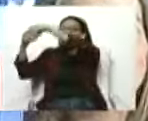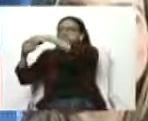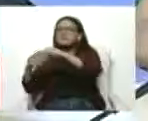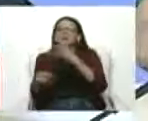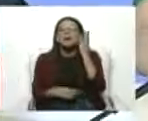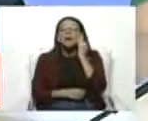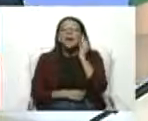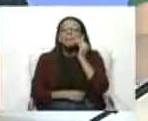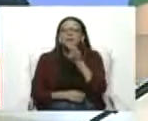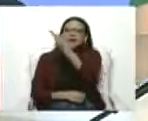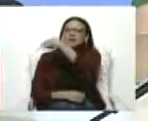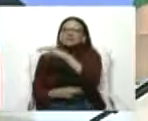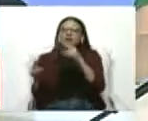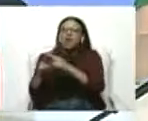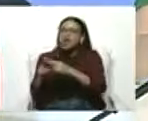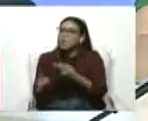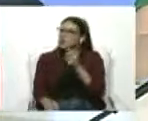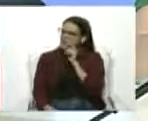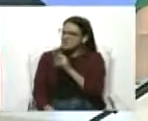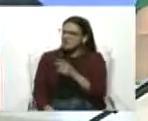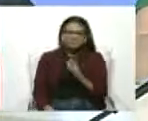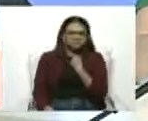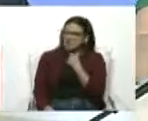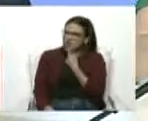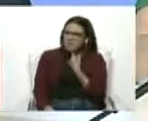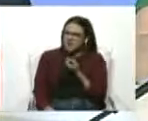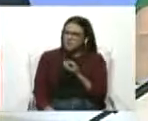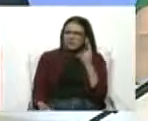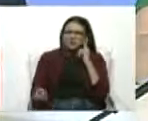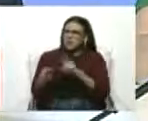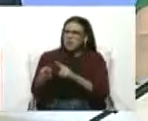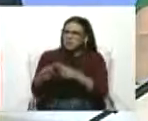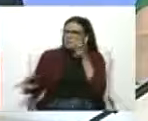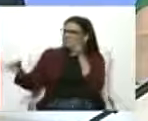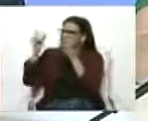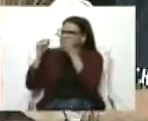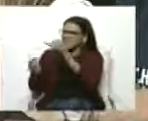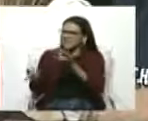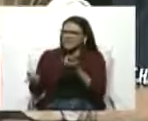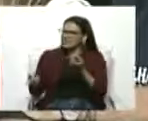vivió ahí, ¿ves? Y los vio y los escuchó. Y dijo,